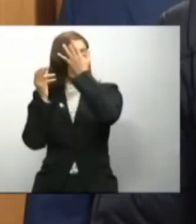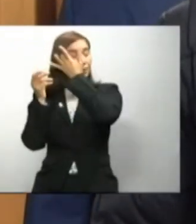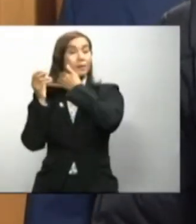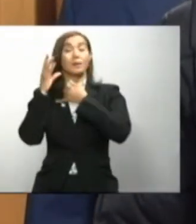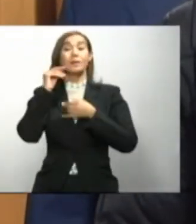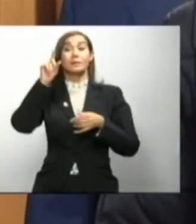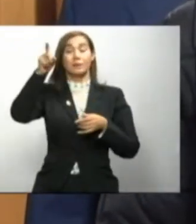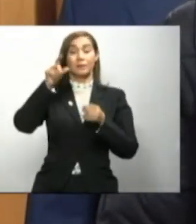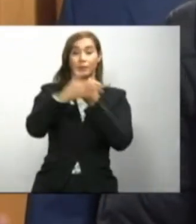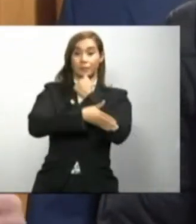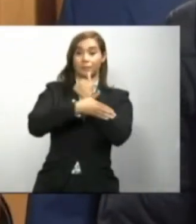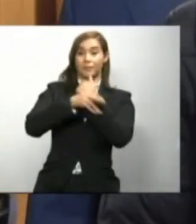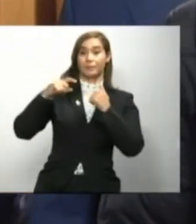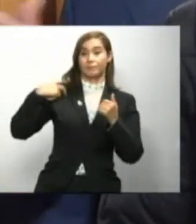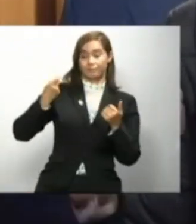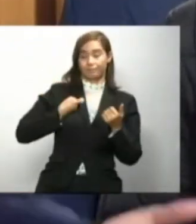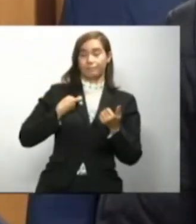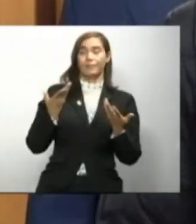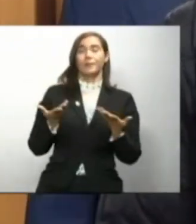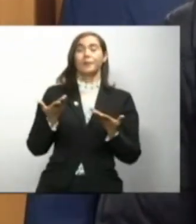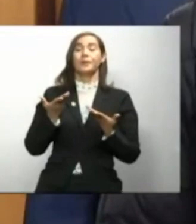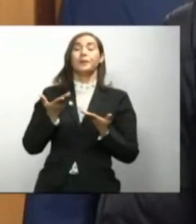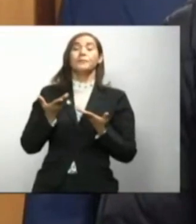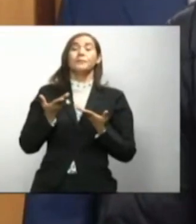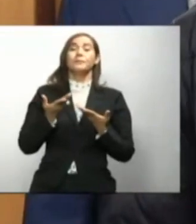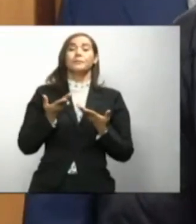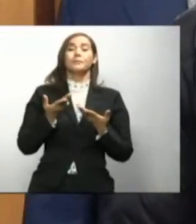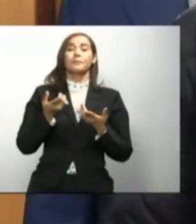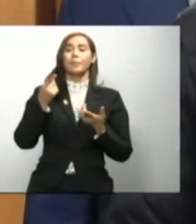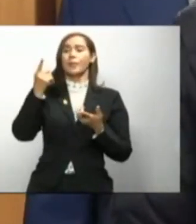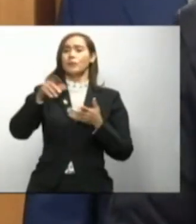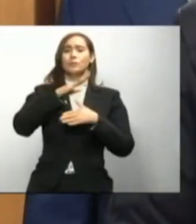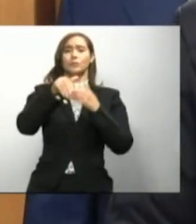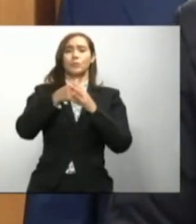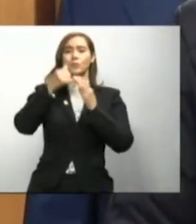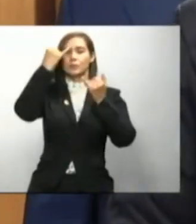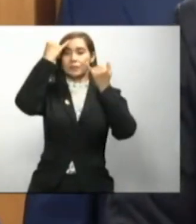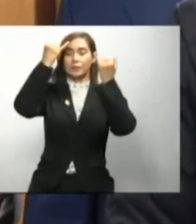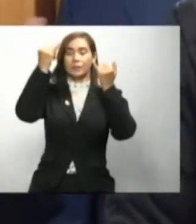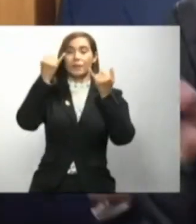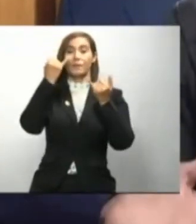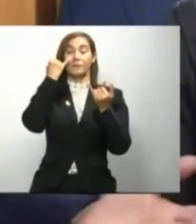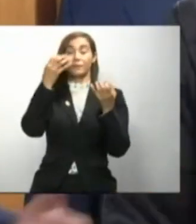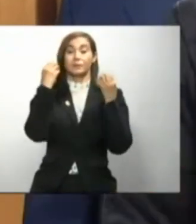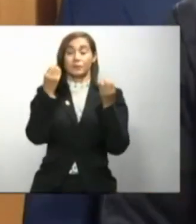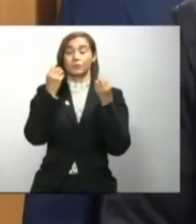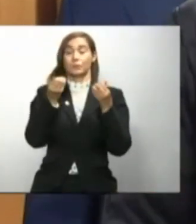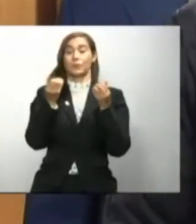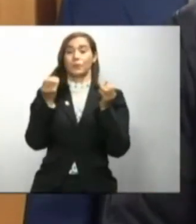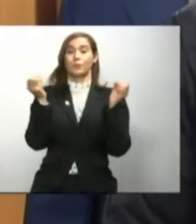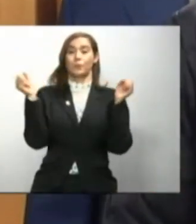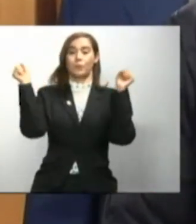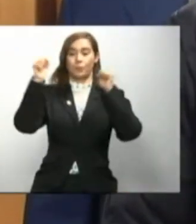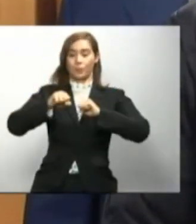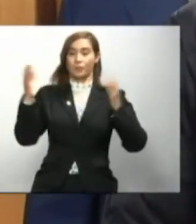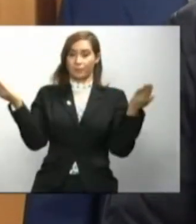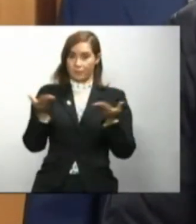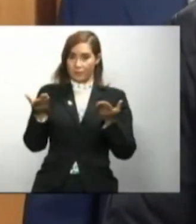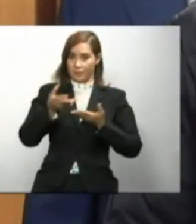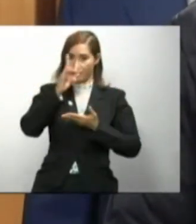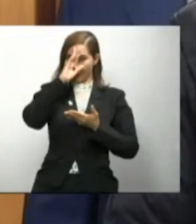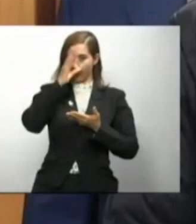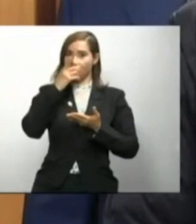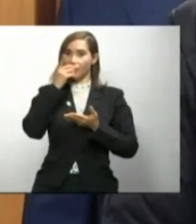en españa o muchos de esos emprendimientos puedes ver también cómo lo pueden hacer